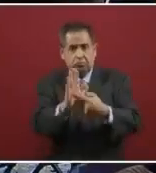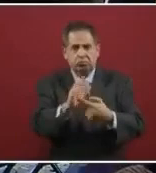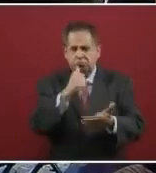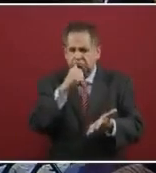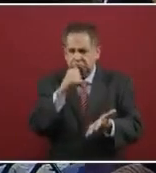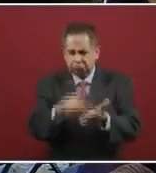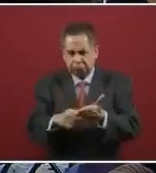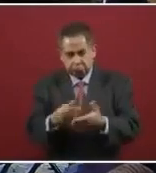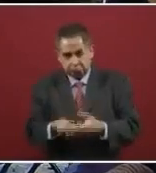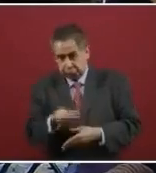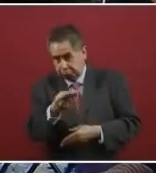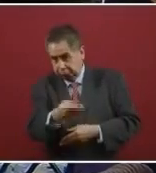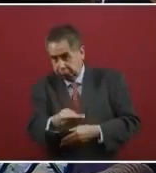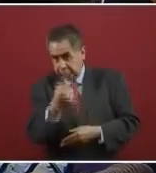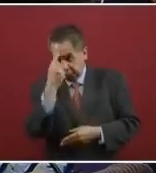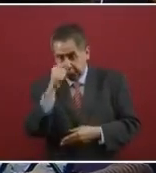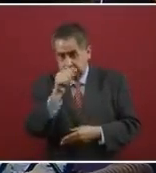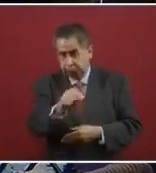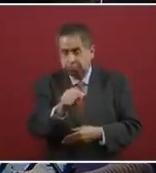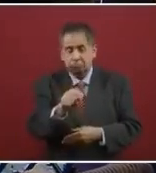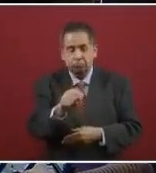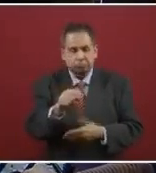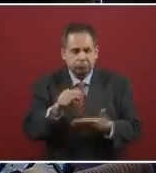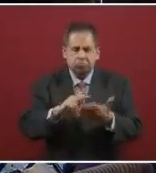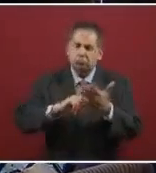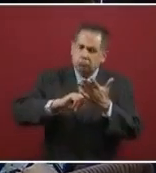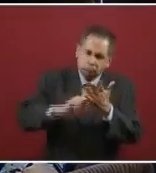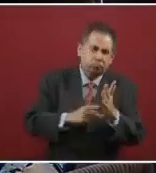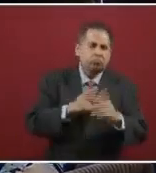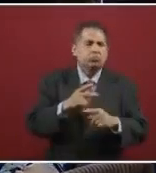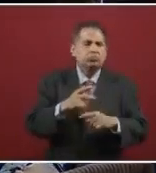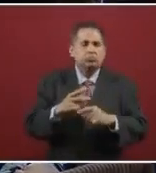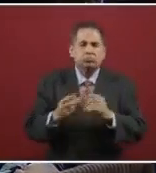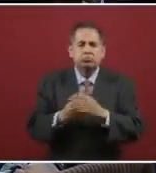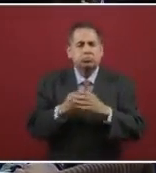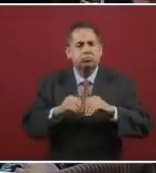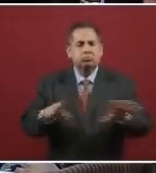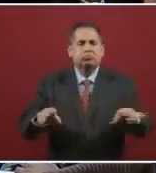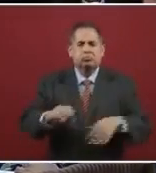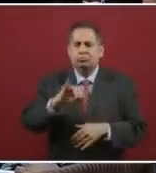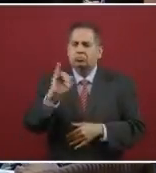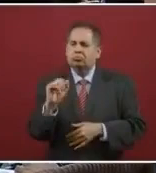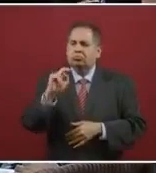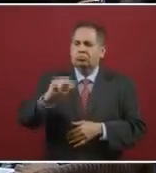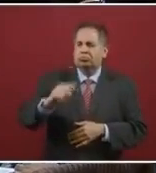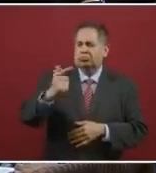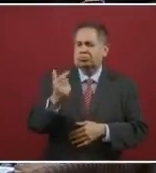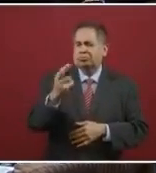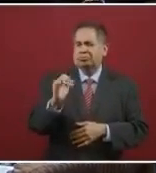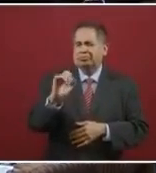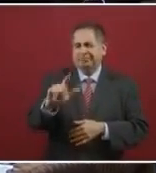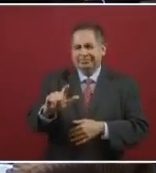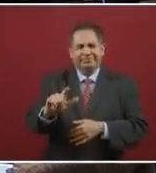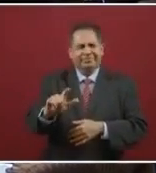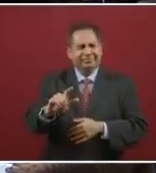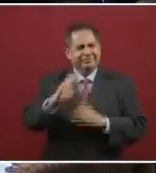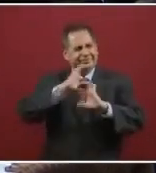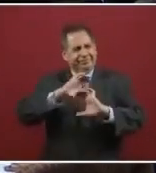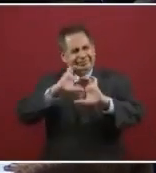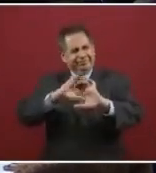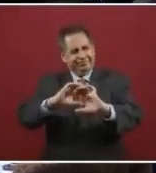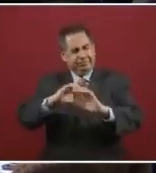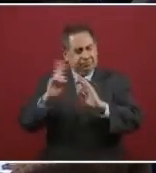carta para que reaparezca Juan Gabriel. ¿Por qué se lo pregunto? Pues